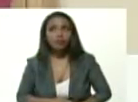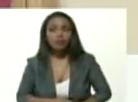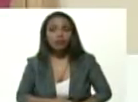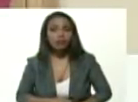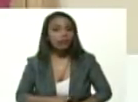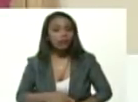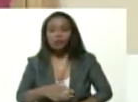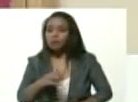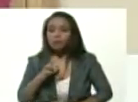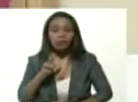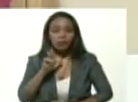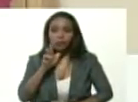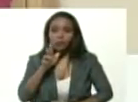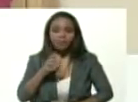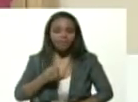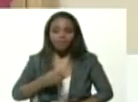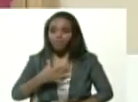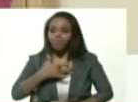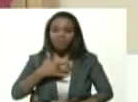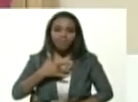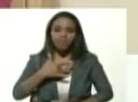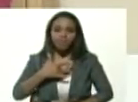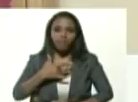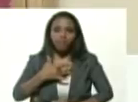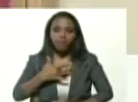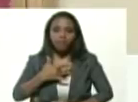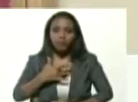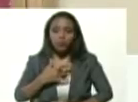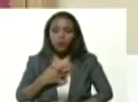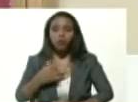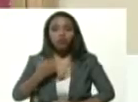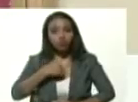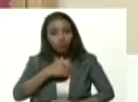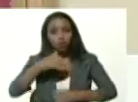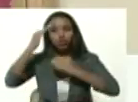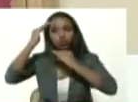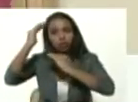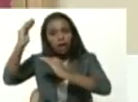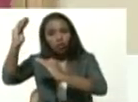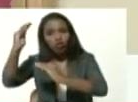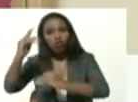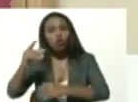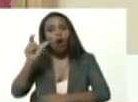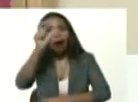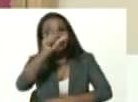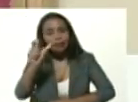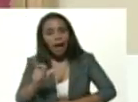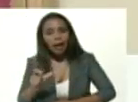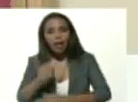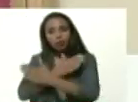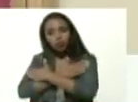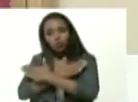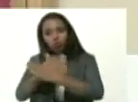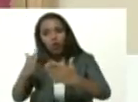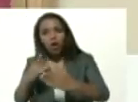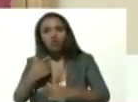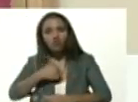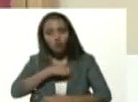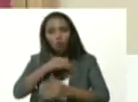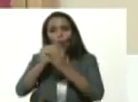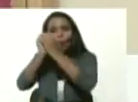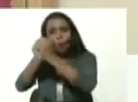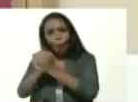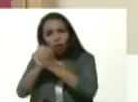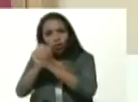Terribles, trágicas, dramáticas. Nuestro saludo a Italia. Nuestra solidaridad, nuestra oración